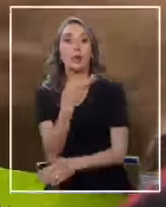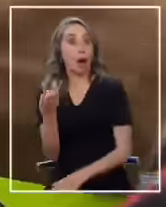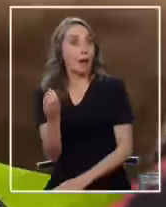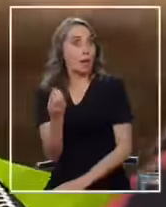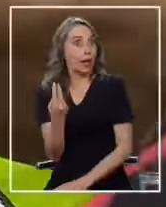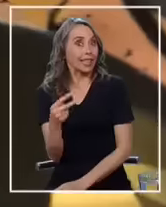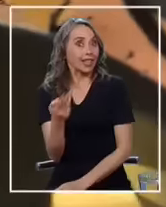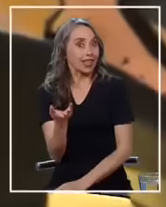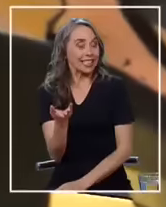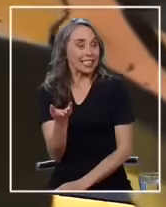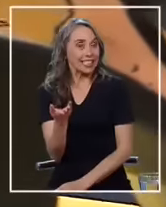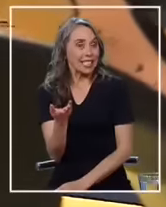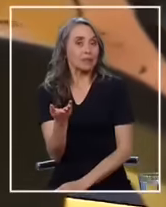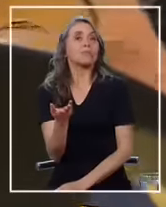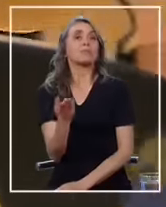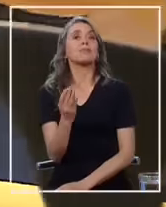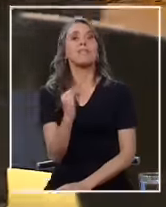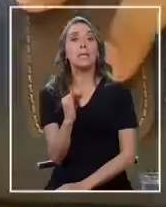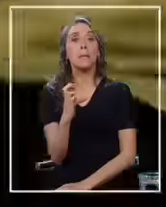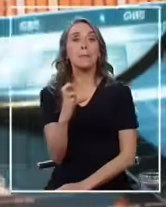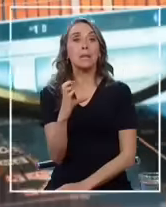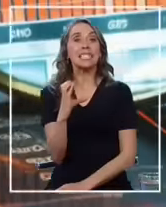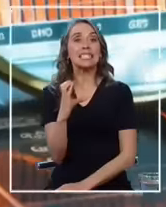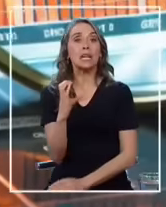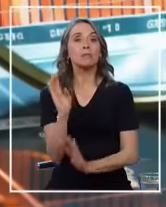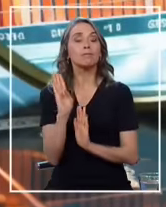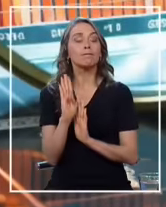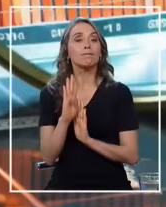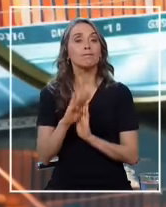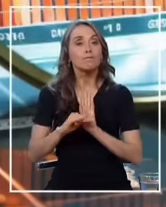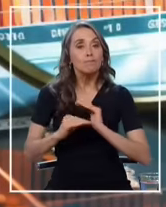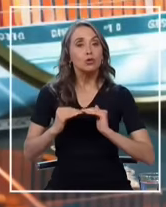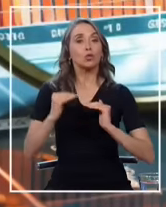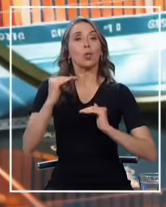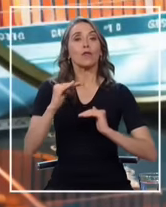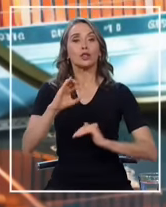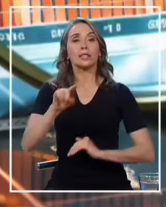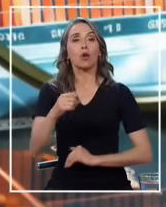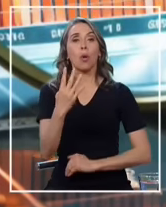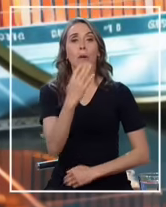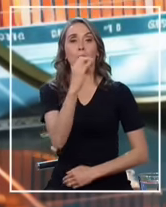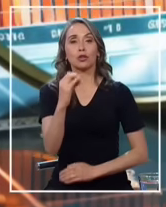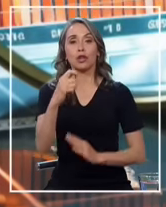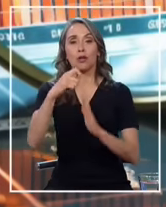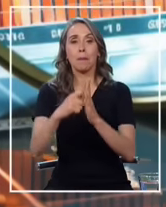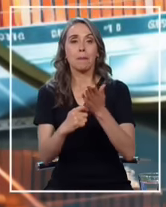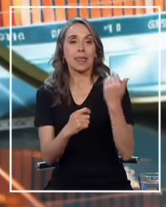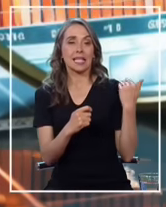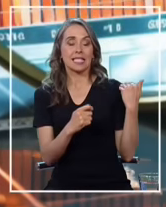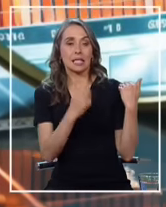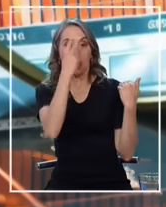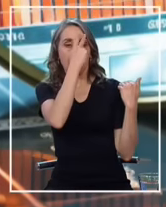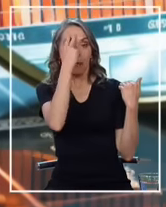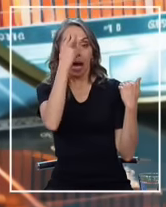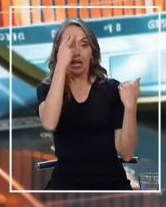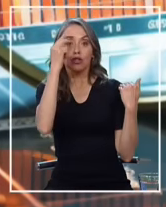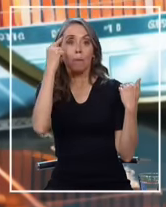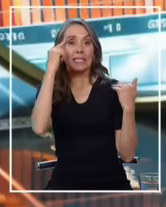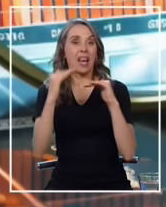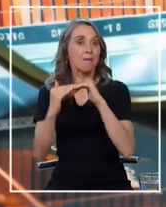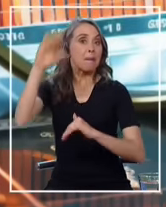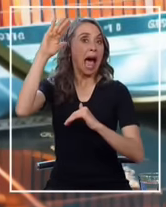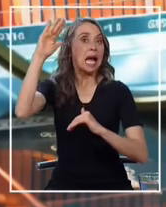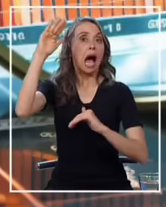Buena noticia que viene de la mano con un índice de precios al consumidor que aumentó 0,4% el mes pasado, menos de lo